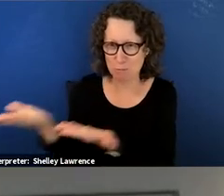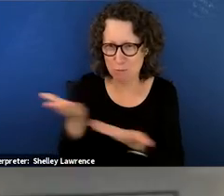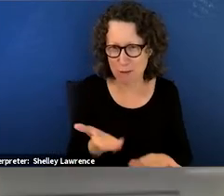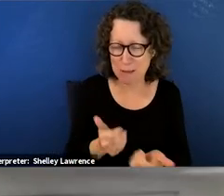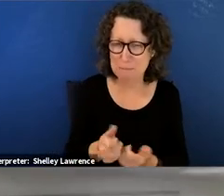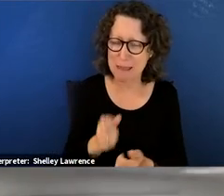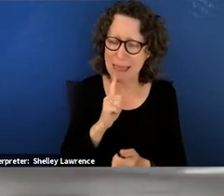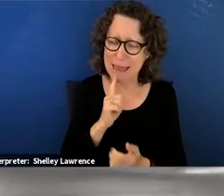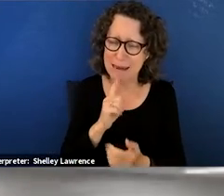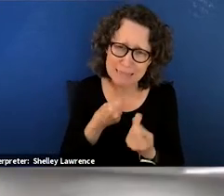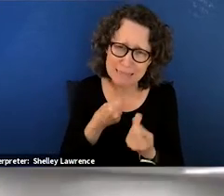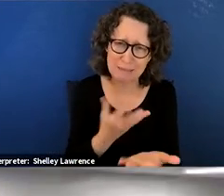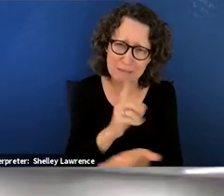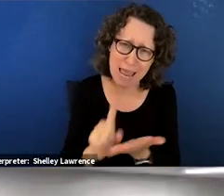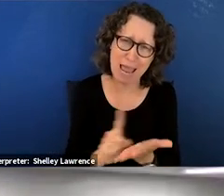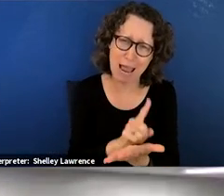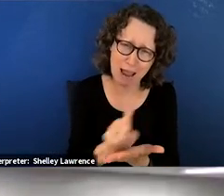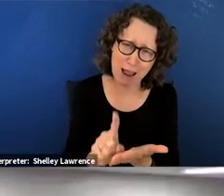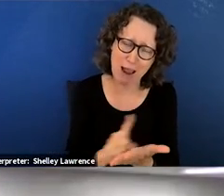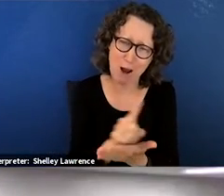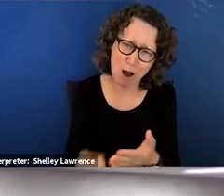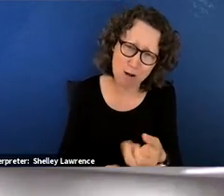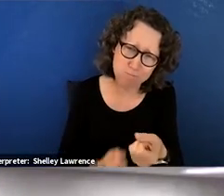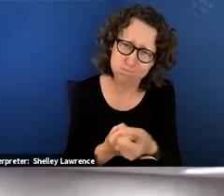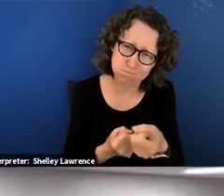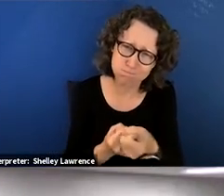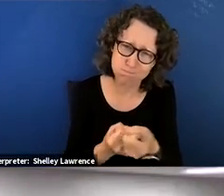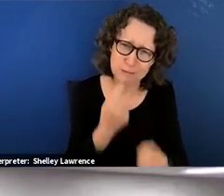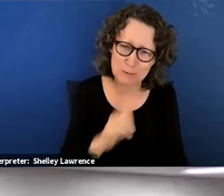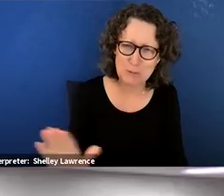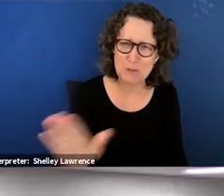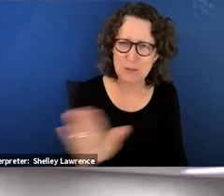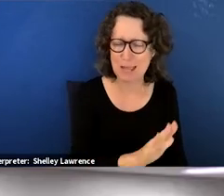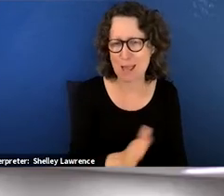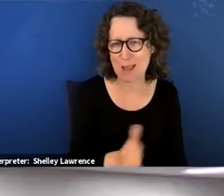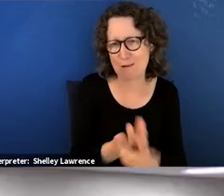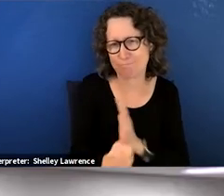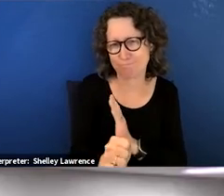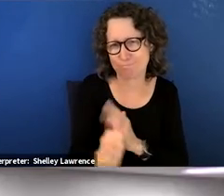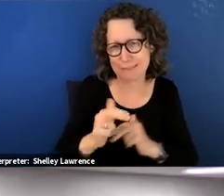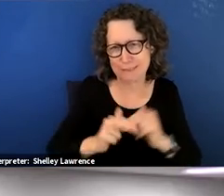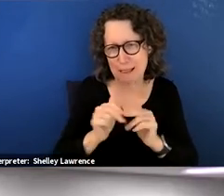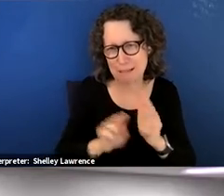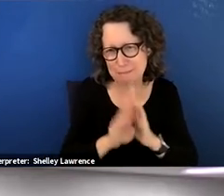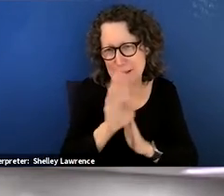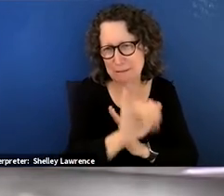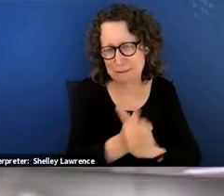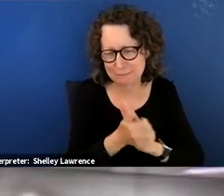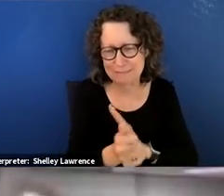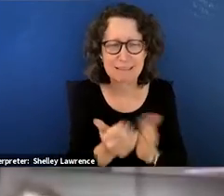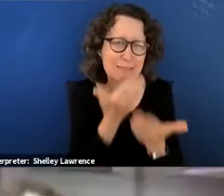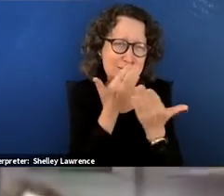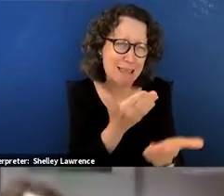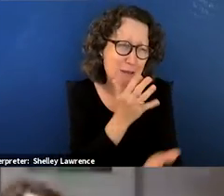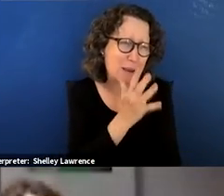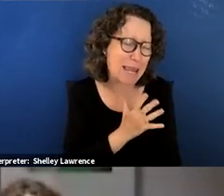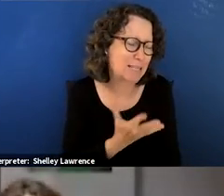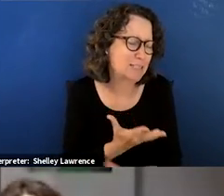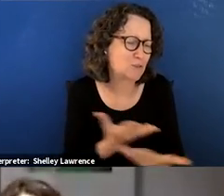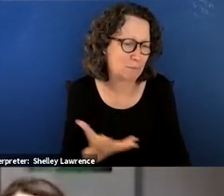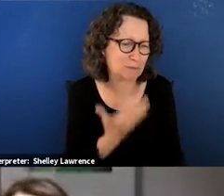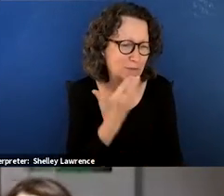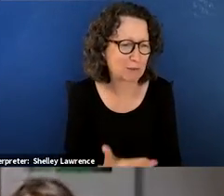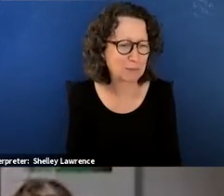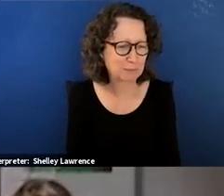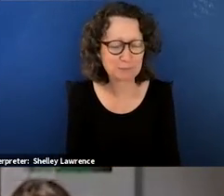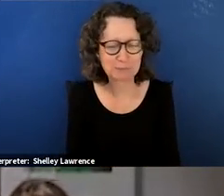las trajo esta noche y ha dedicado horas y horas al talento de ellas. Y les agradecemos.